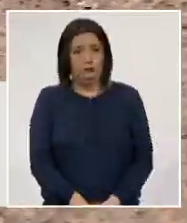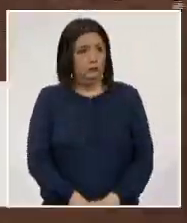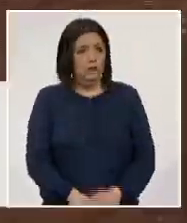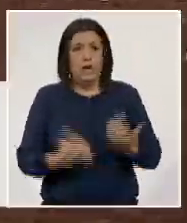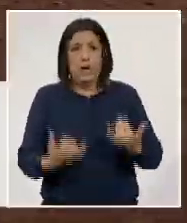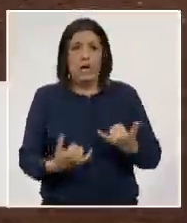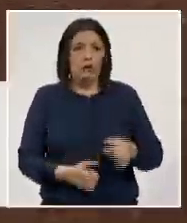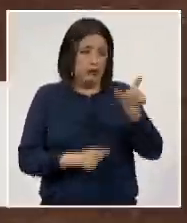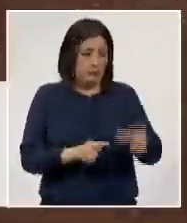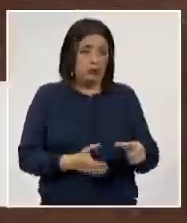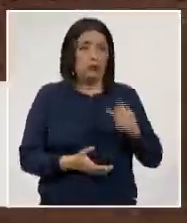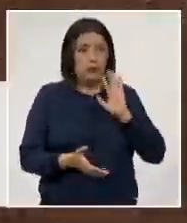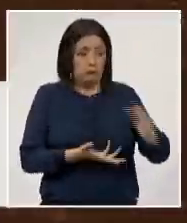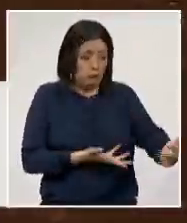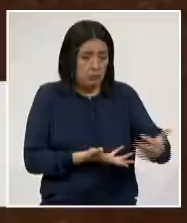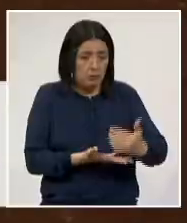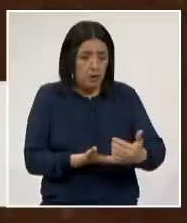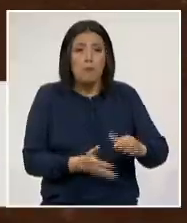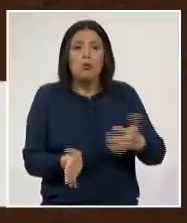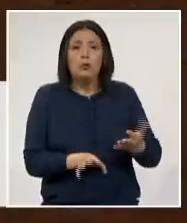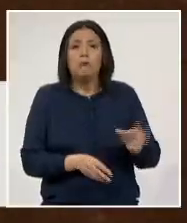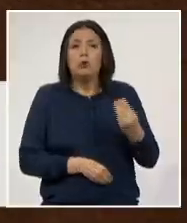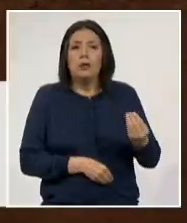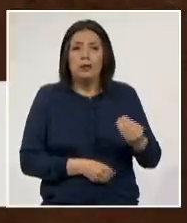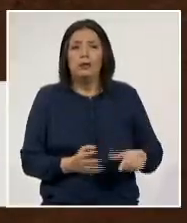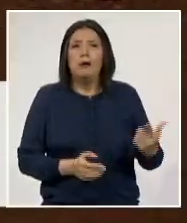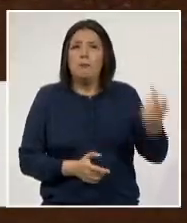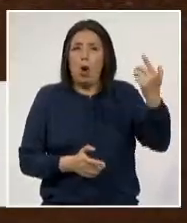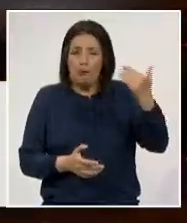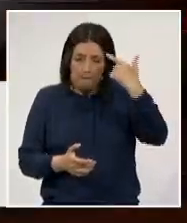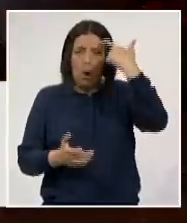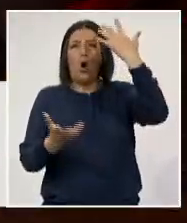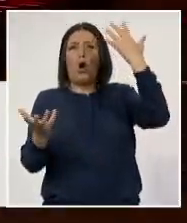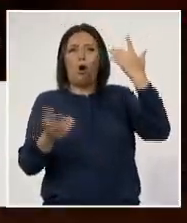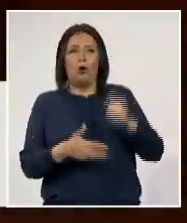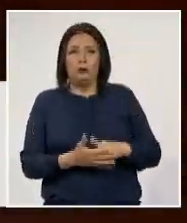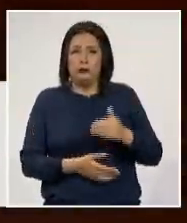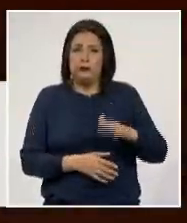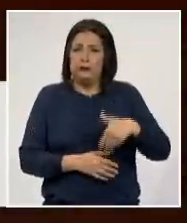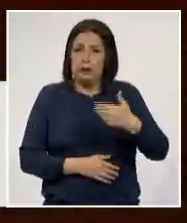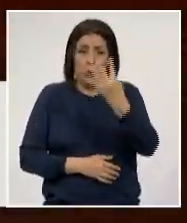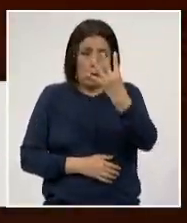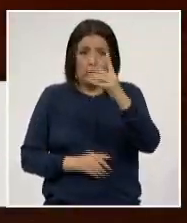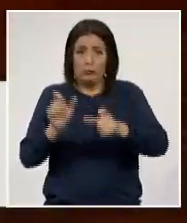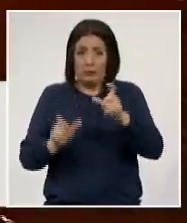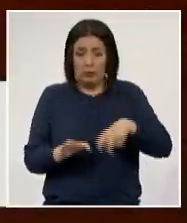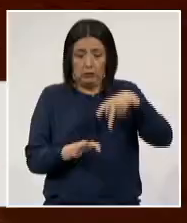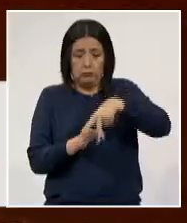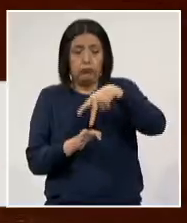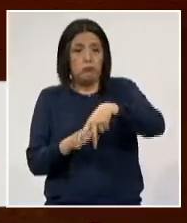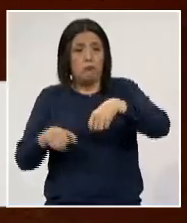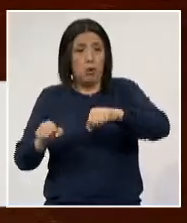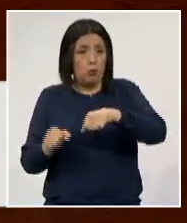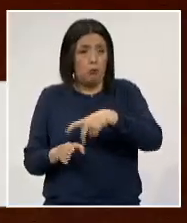Esta vez un reciclador habría fallecido producto del impacto de una bala perdida en la cabeza. Esto después que cuatro sujetos a bordo de dos